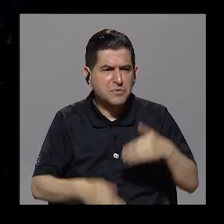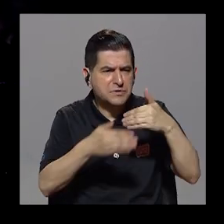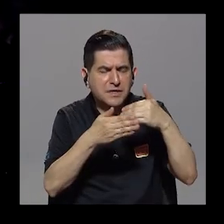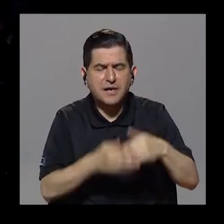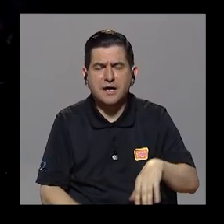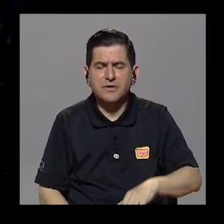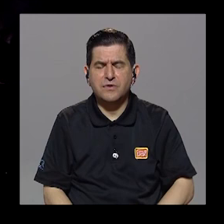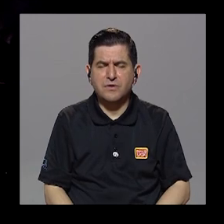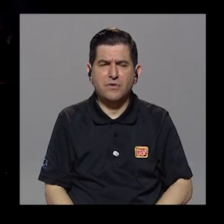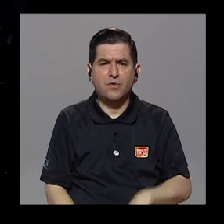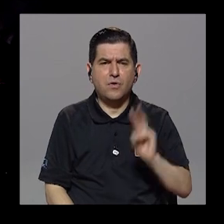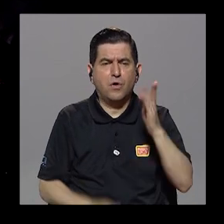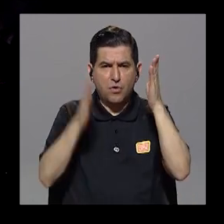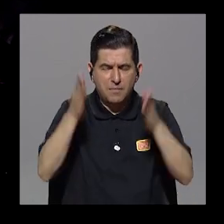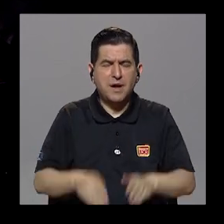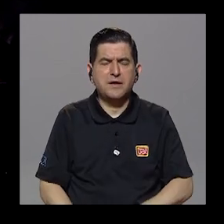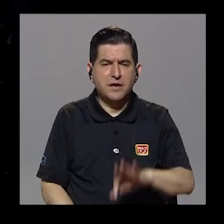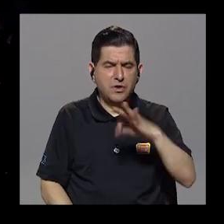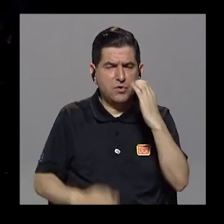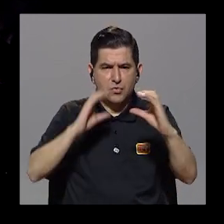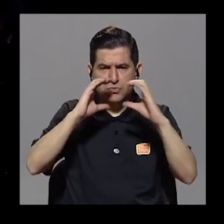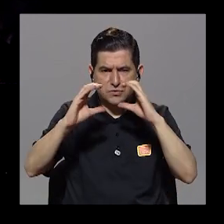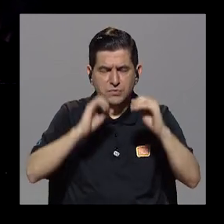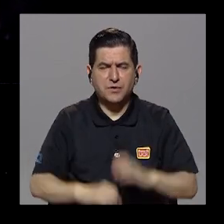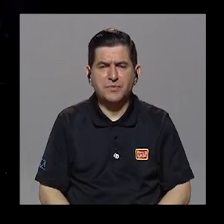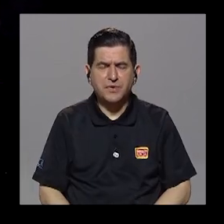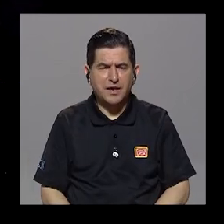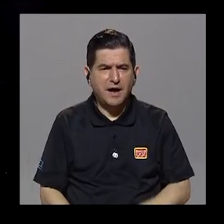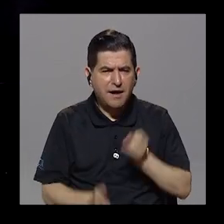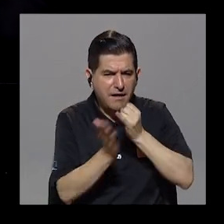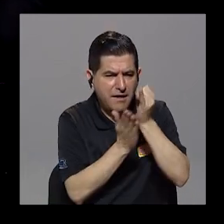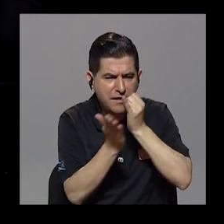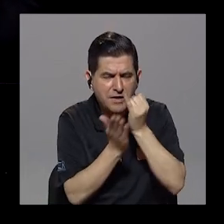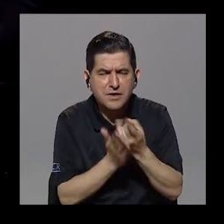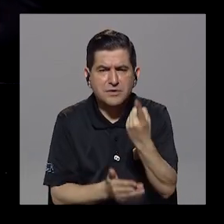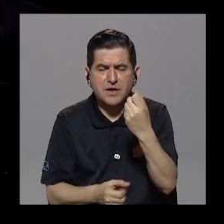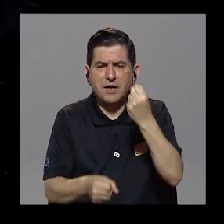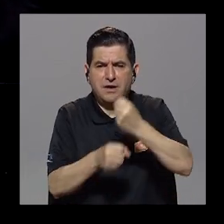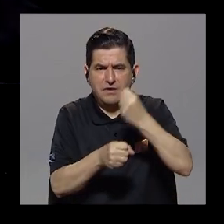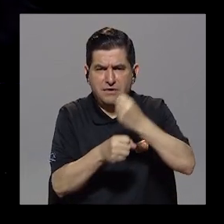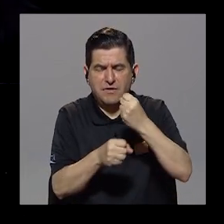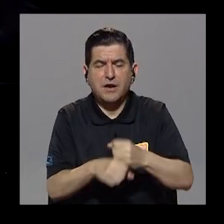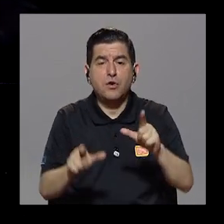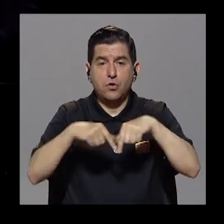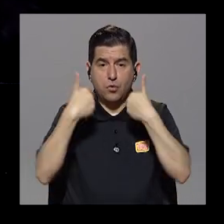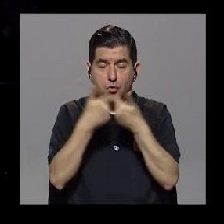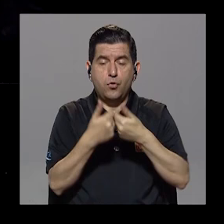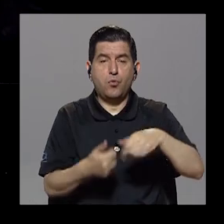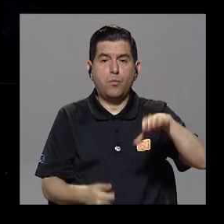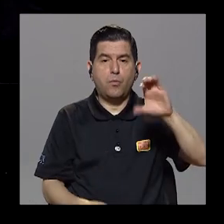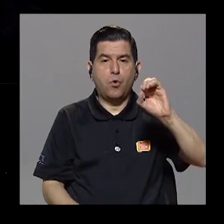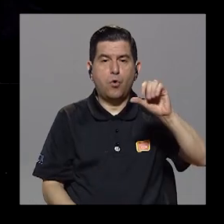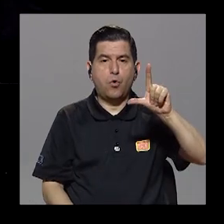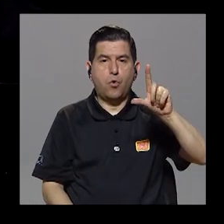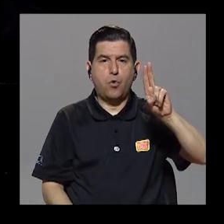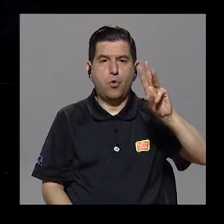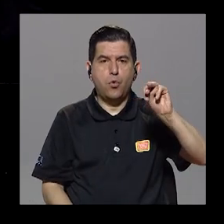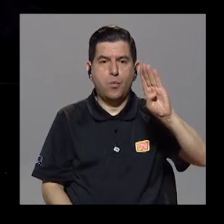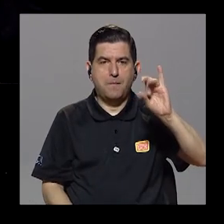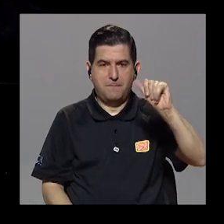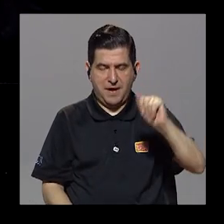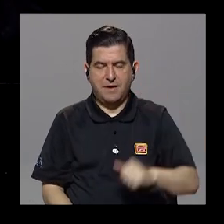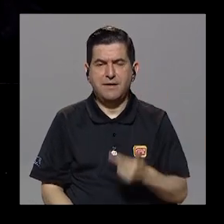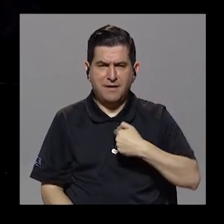medios de comunicación están haciendo un trabajo de investigación en torno al desempleo muy interesante, el Grupo Columbia, casualmente. Uh-huh. Y me llamaba mucho la